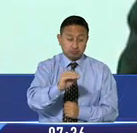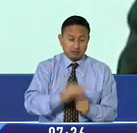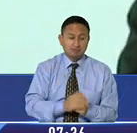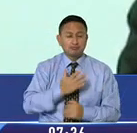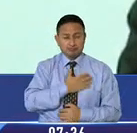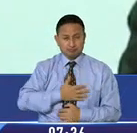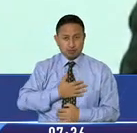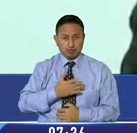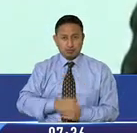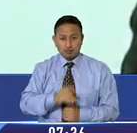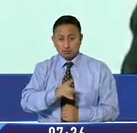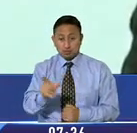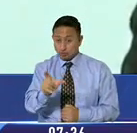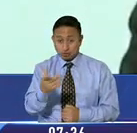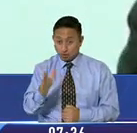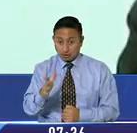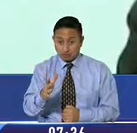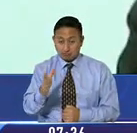favor